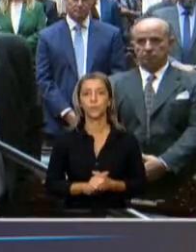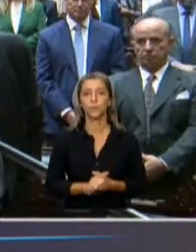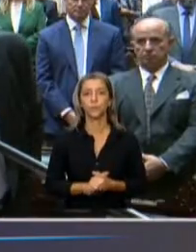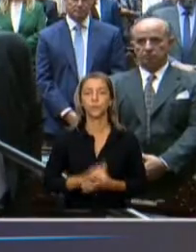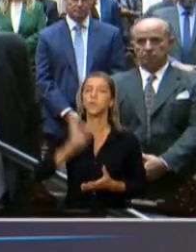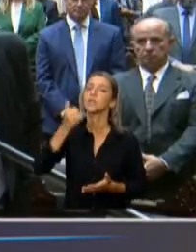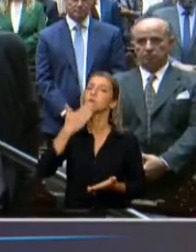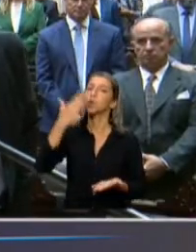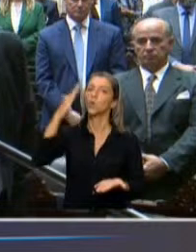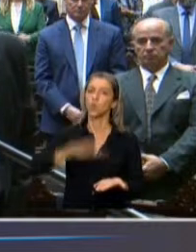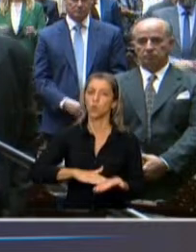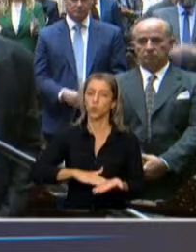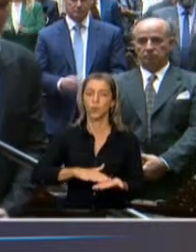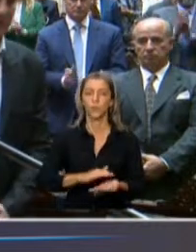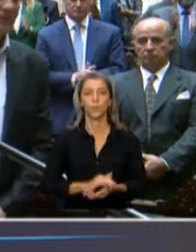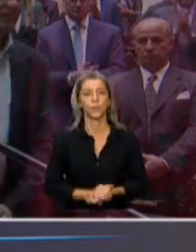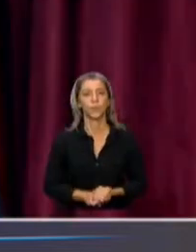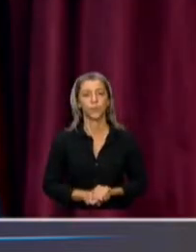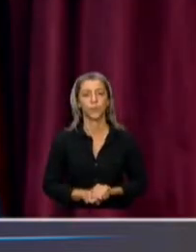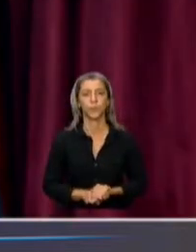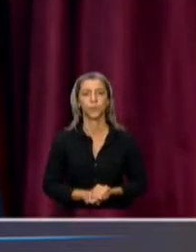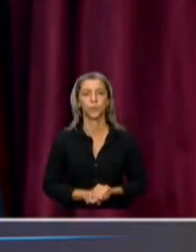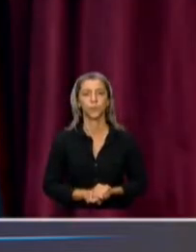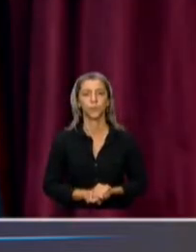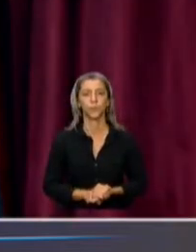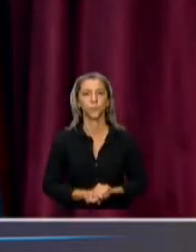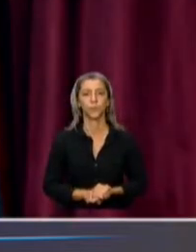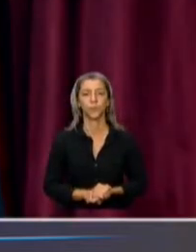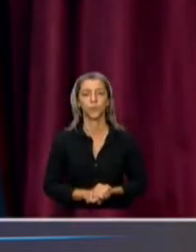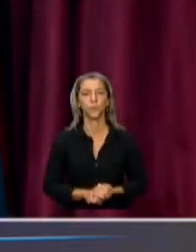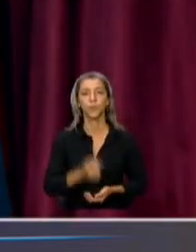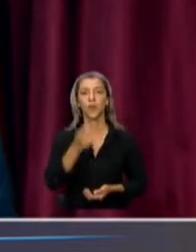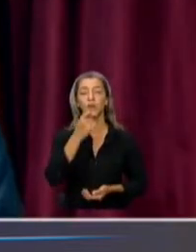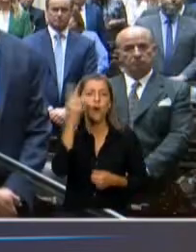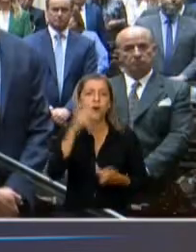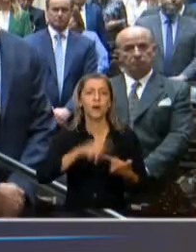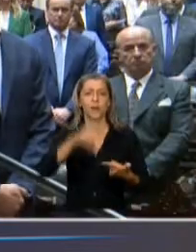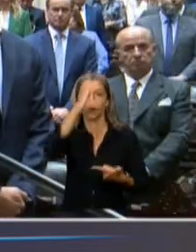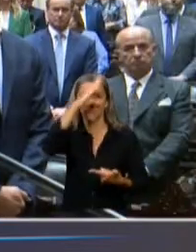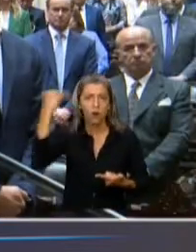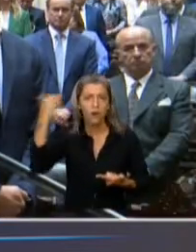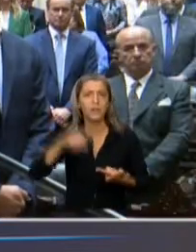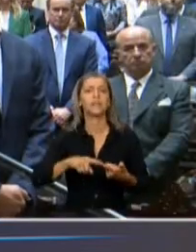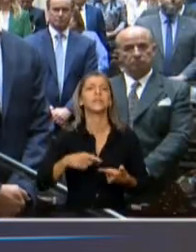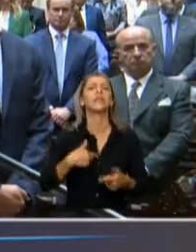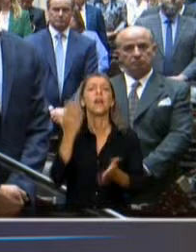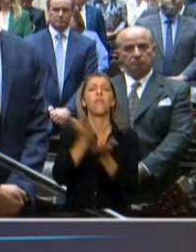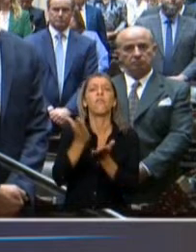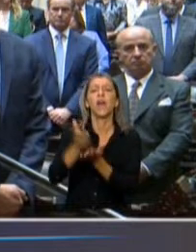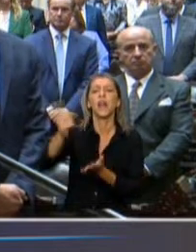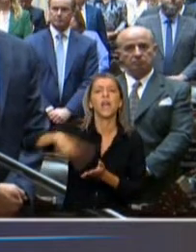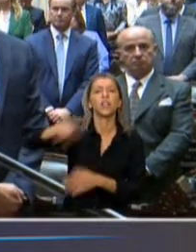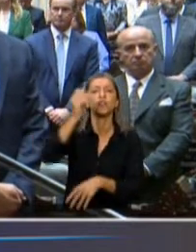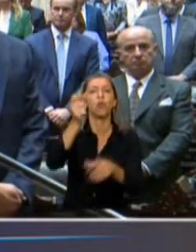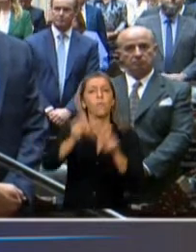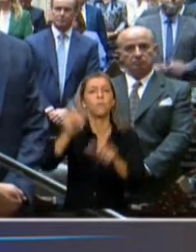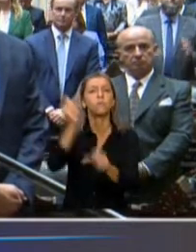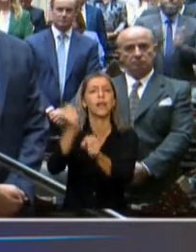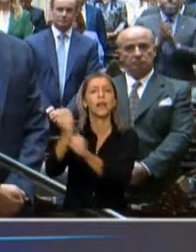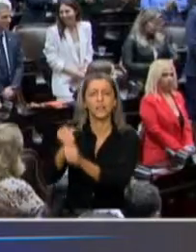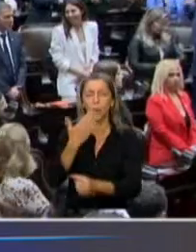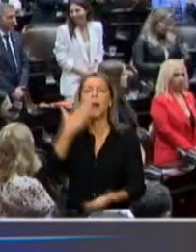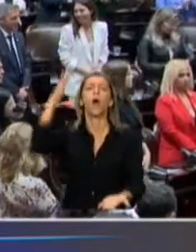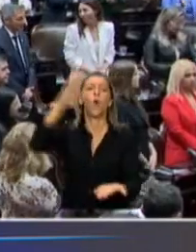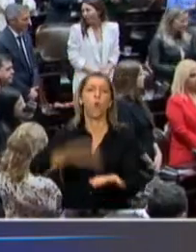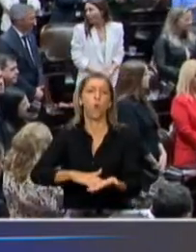que las costuras no se notaran mucho. Creo que parte de eso es lo que sucede también con el gobernador